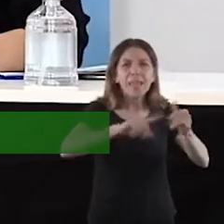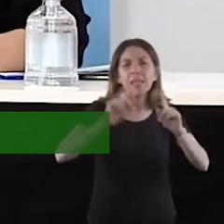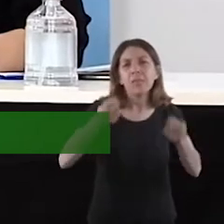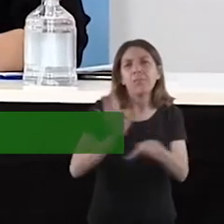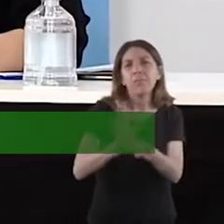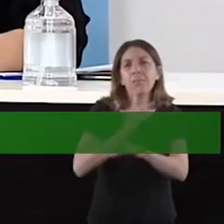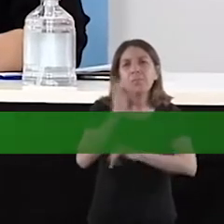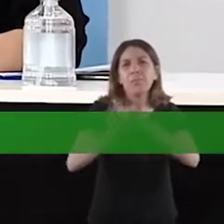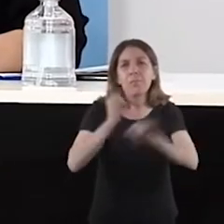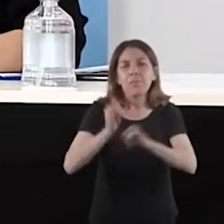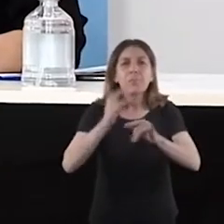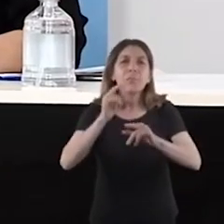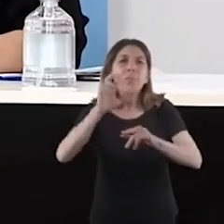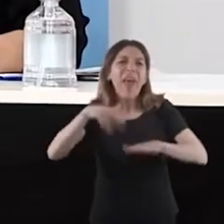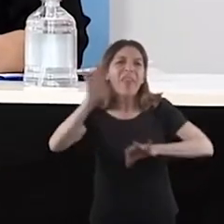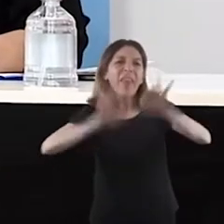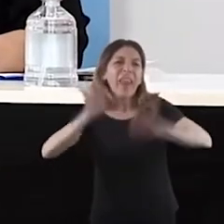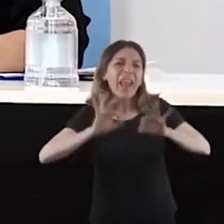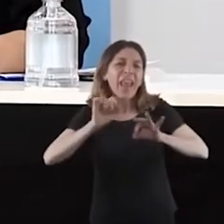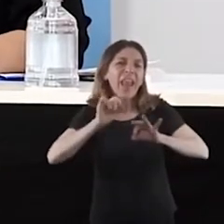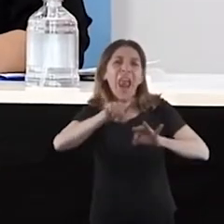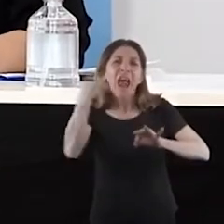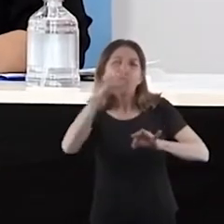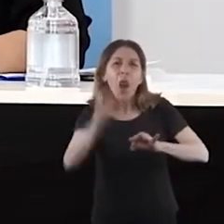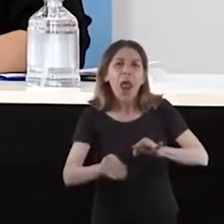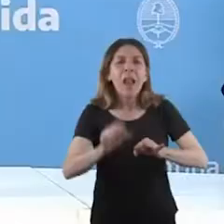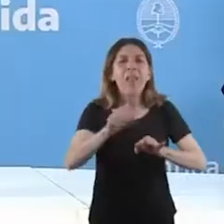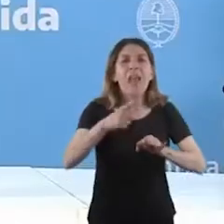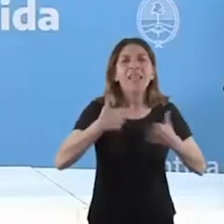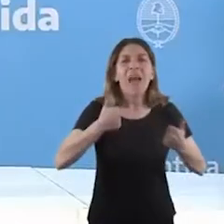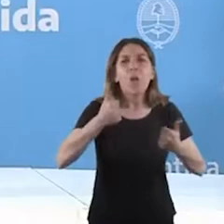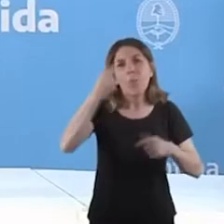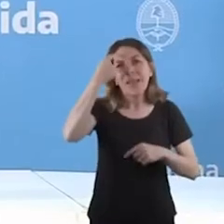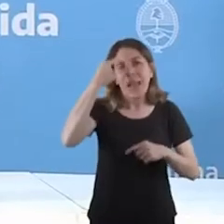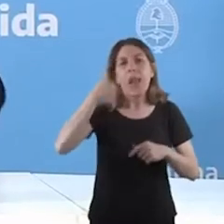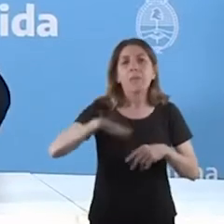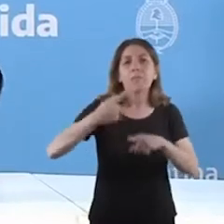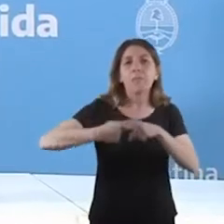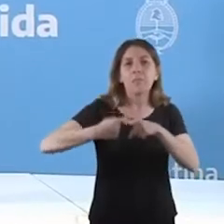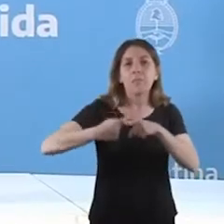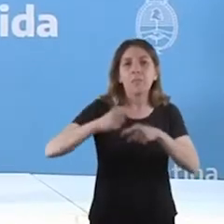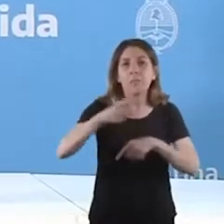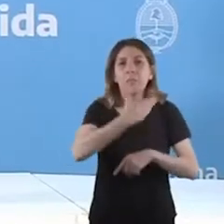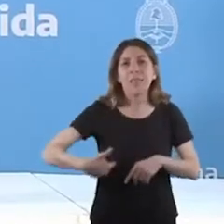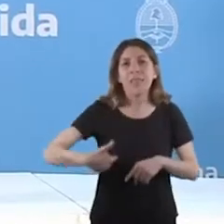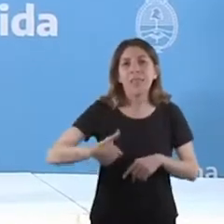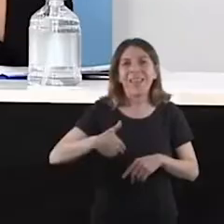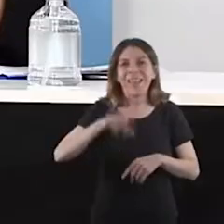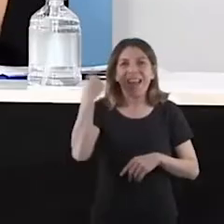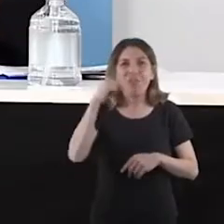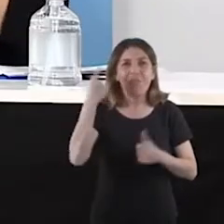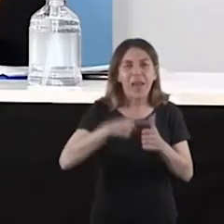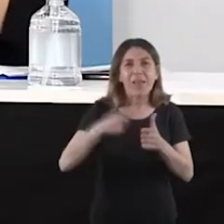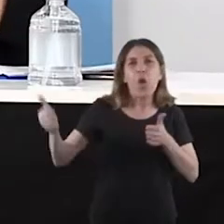anuncios importantes en la ministra de salud de la nación junto al presidente de la nación que incluye entre otras cosas un aumento